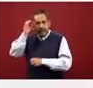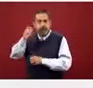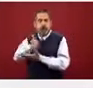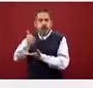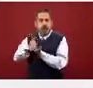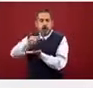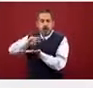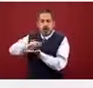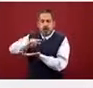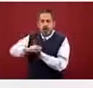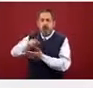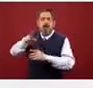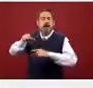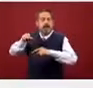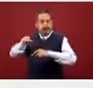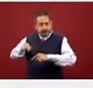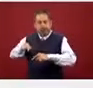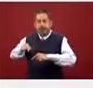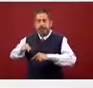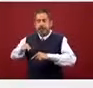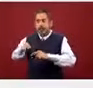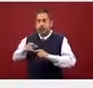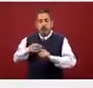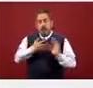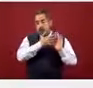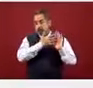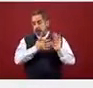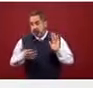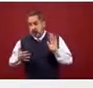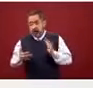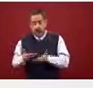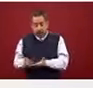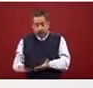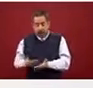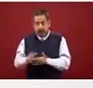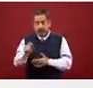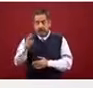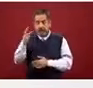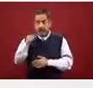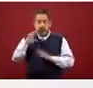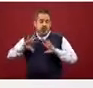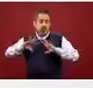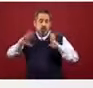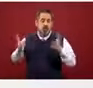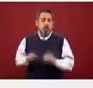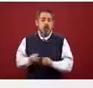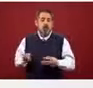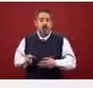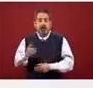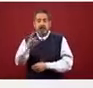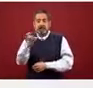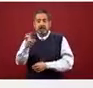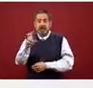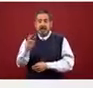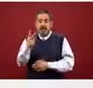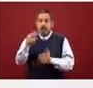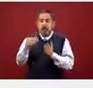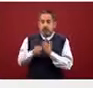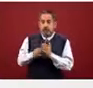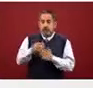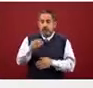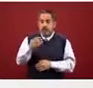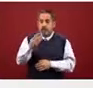enero, hasta hoy, 23 de marzo de 2020, se han acumulado 332.930